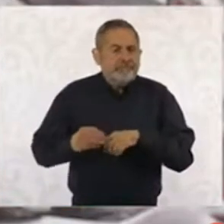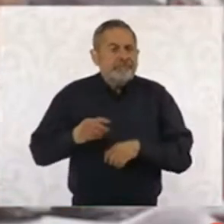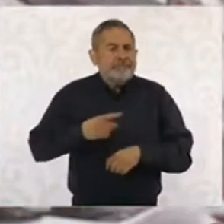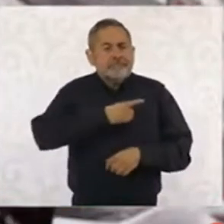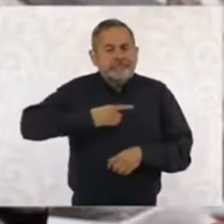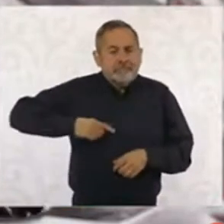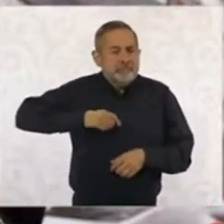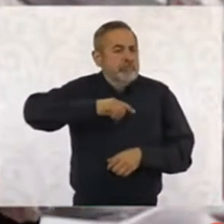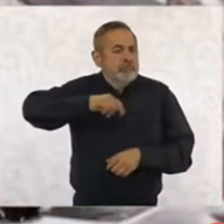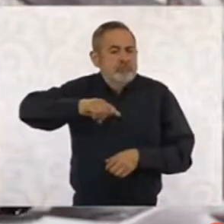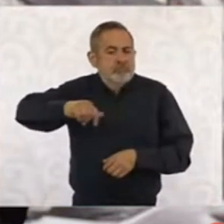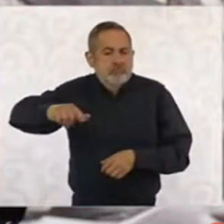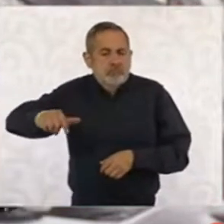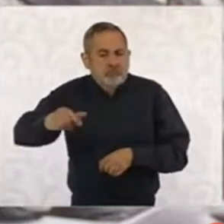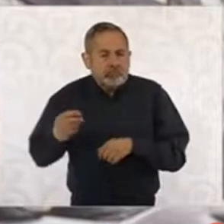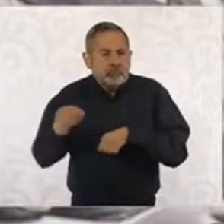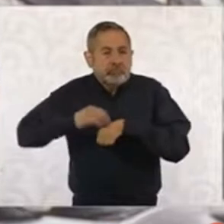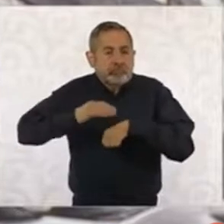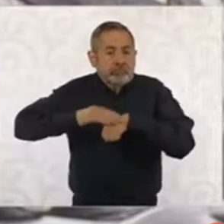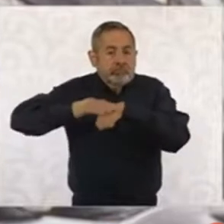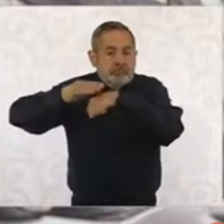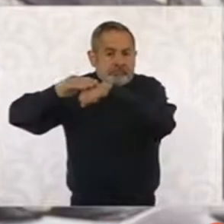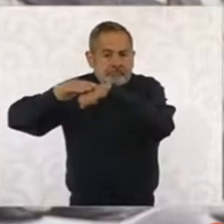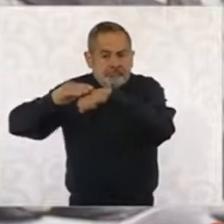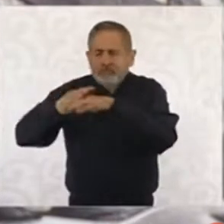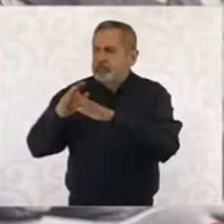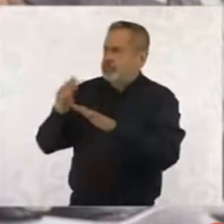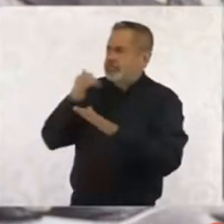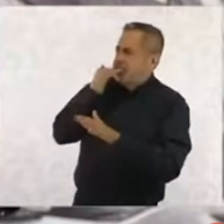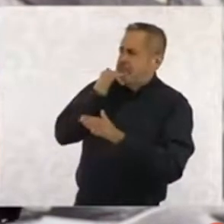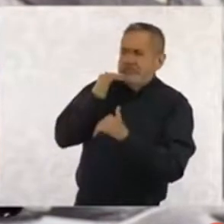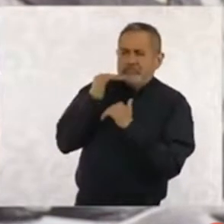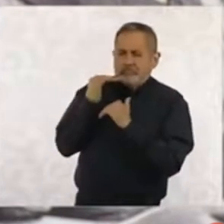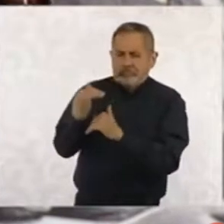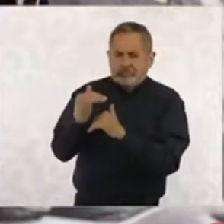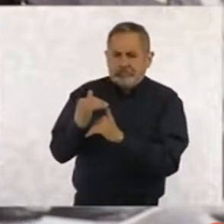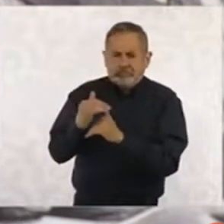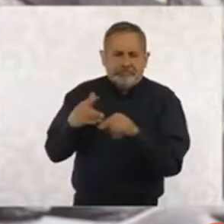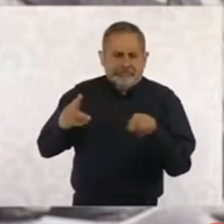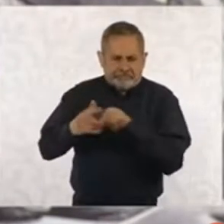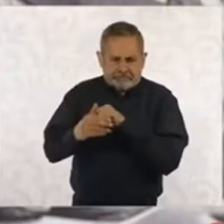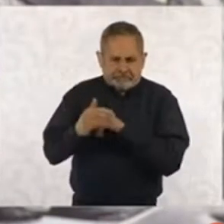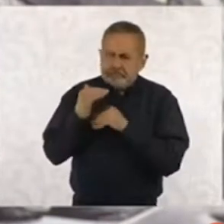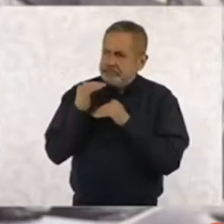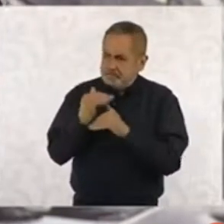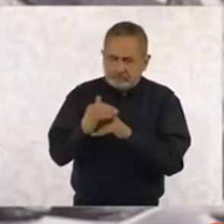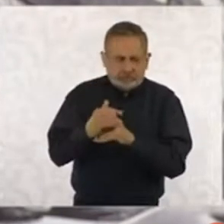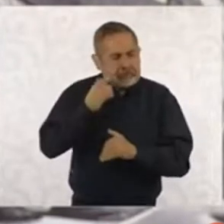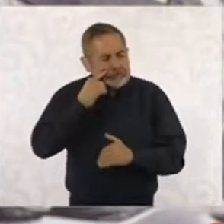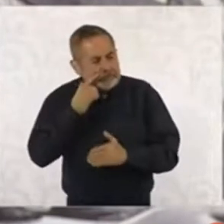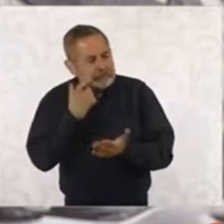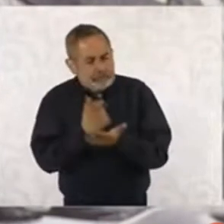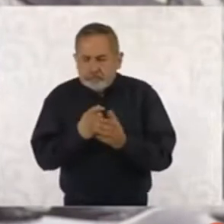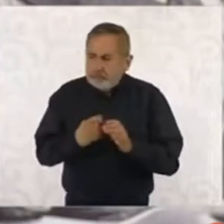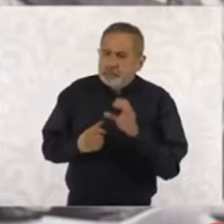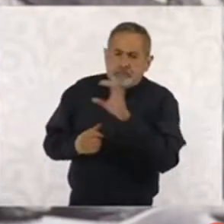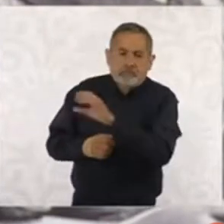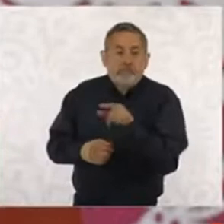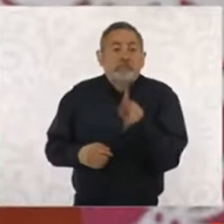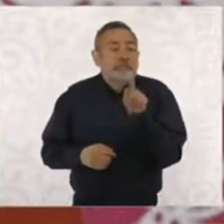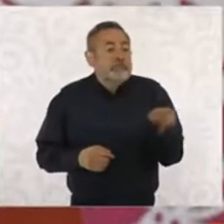Tiene que sentarse con la autoridad fiscal a verificar oportunamente, sin que la autoridad le requiera el